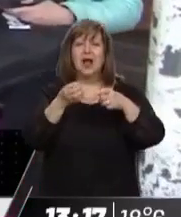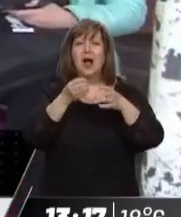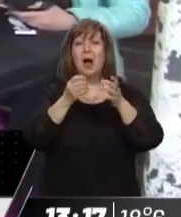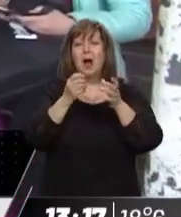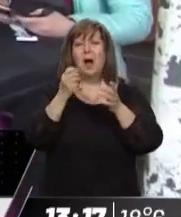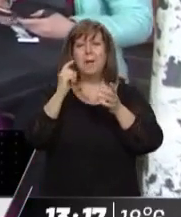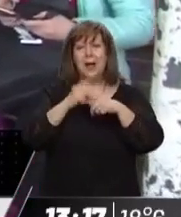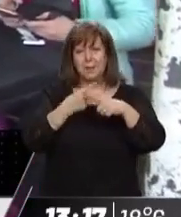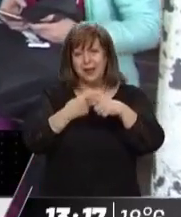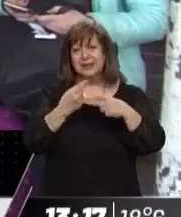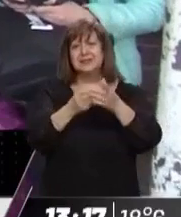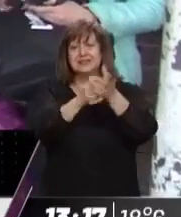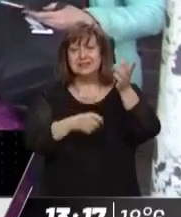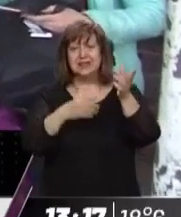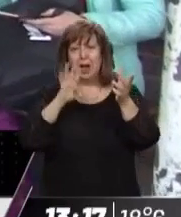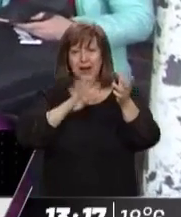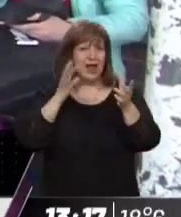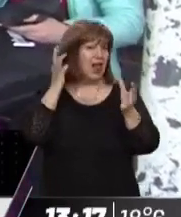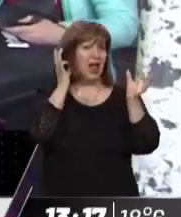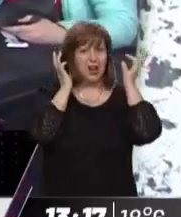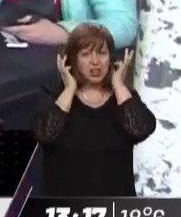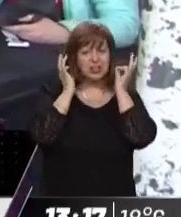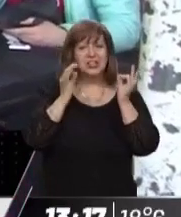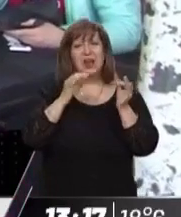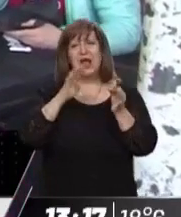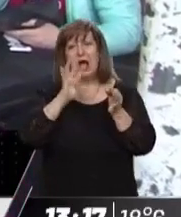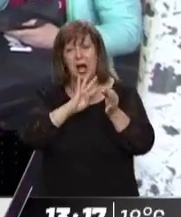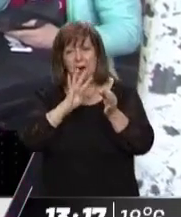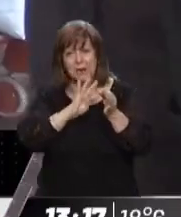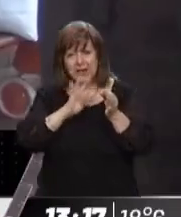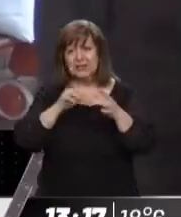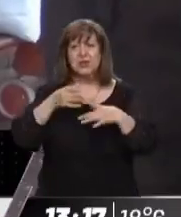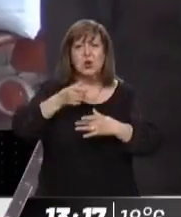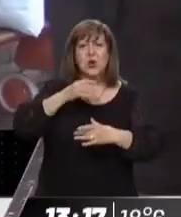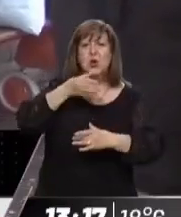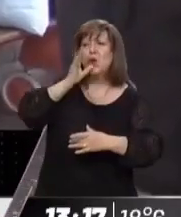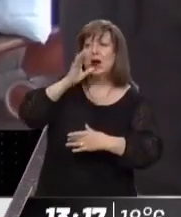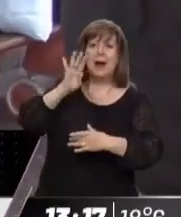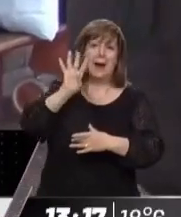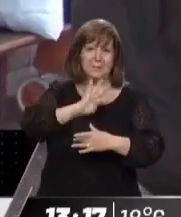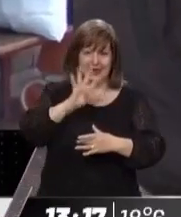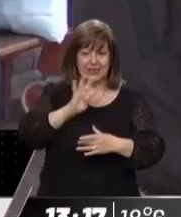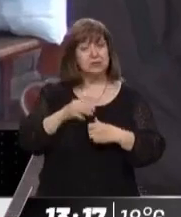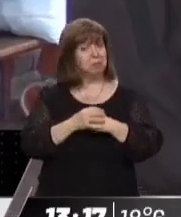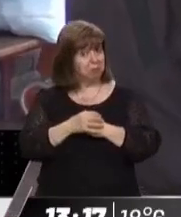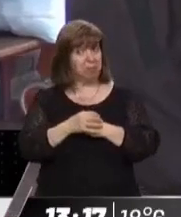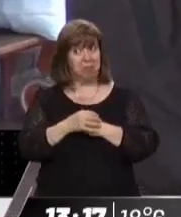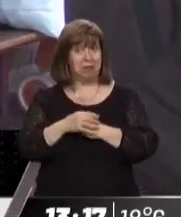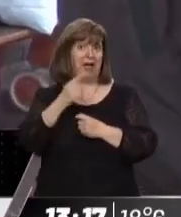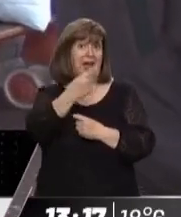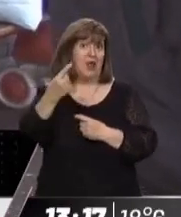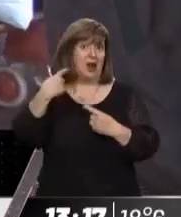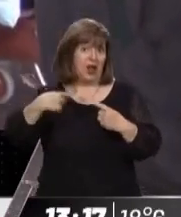unos aritos como de cebolla que también son amarillos, jugo, todo color amarillo. Estudian y con las épocas de exámenes que estamos